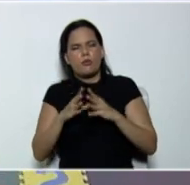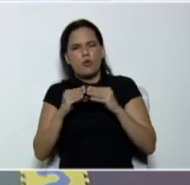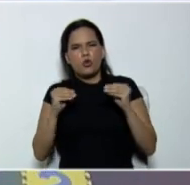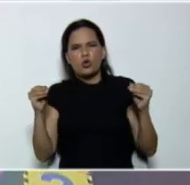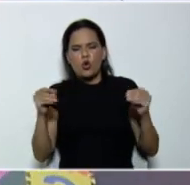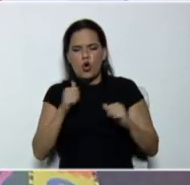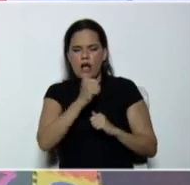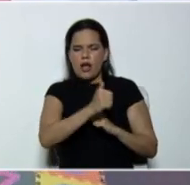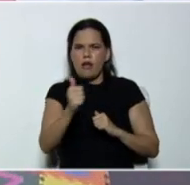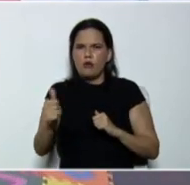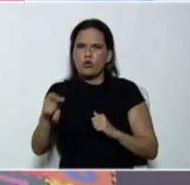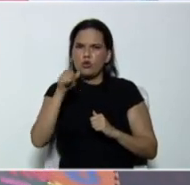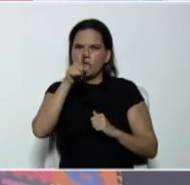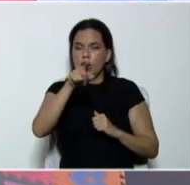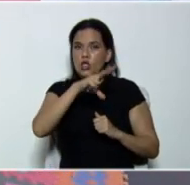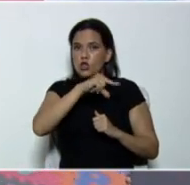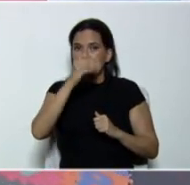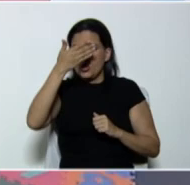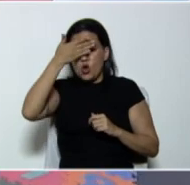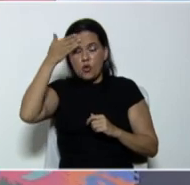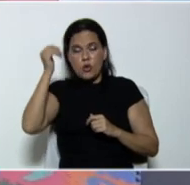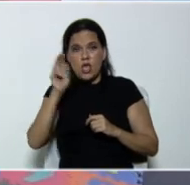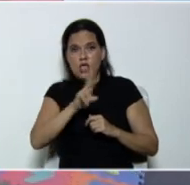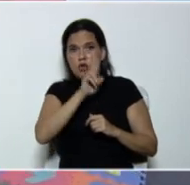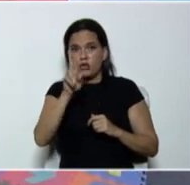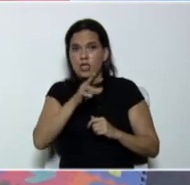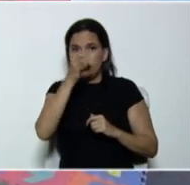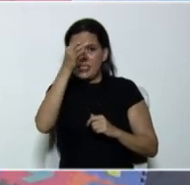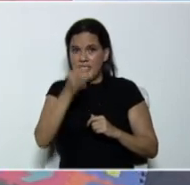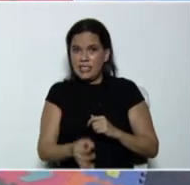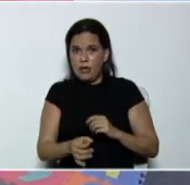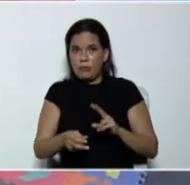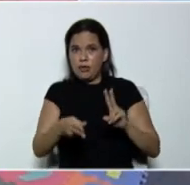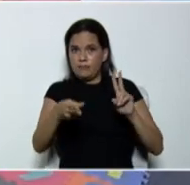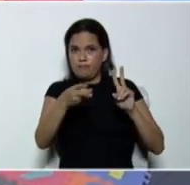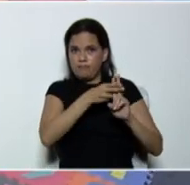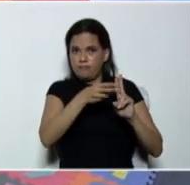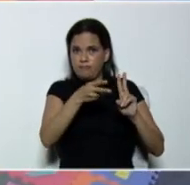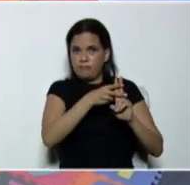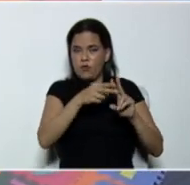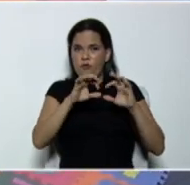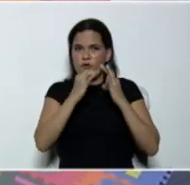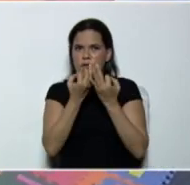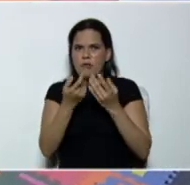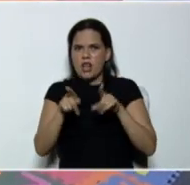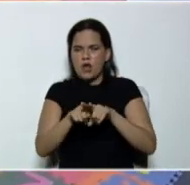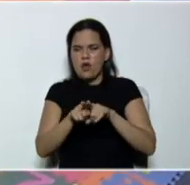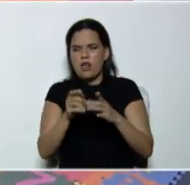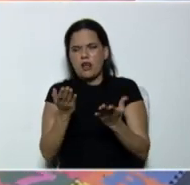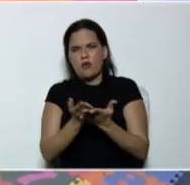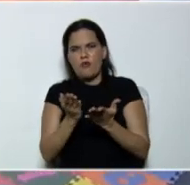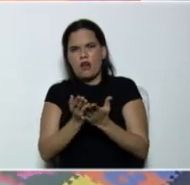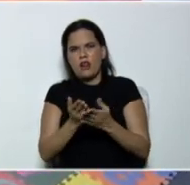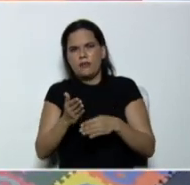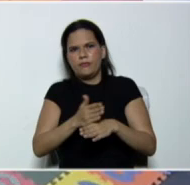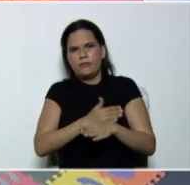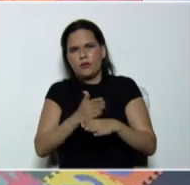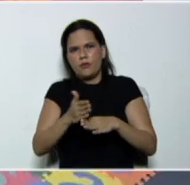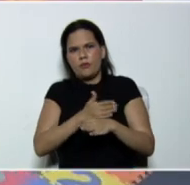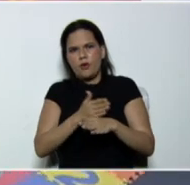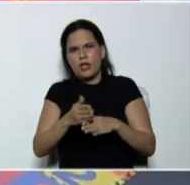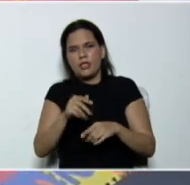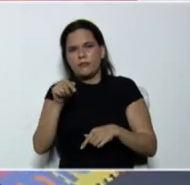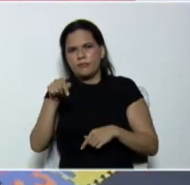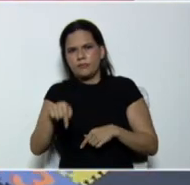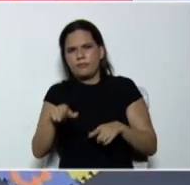de ustedes. Así que no se olviden de usar jamás la etiqueta Cada Familia, Una Escuela, de ver y compartir este programa